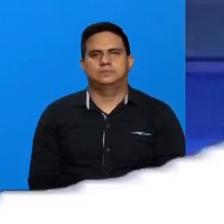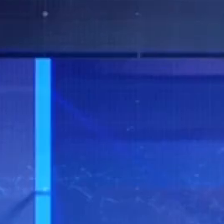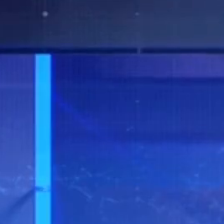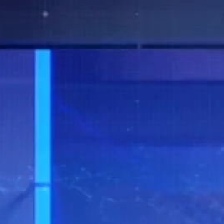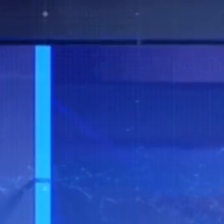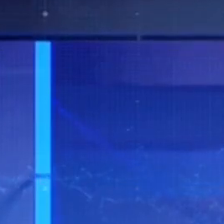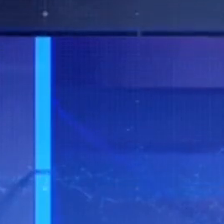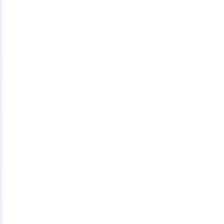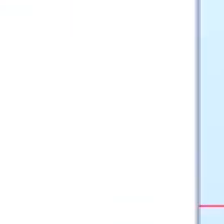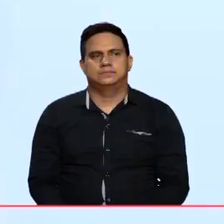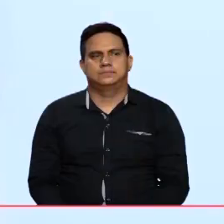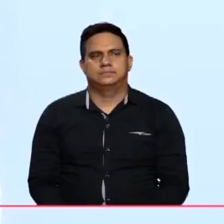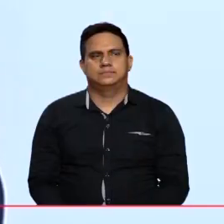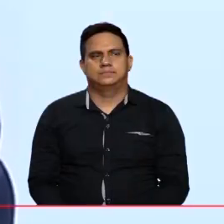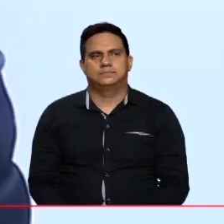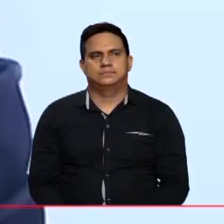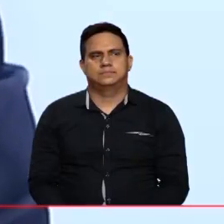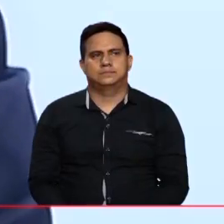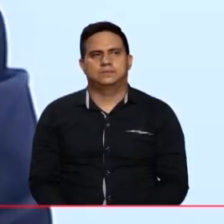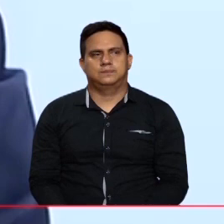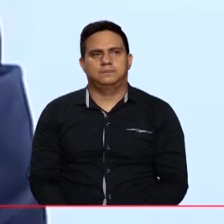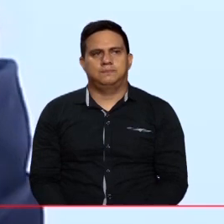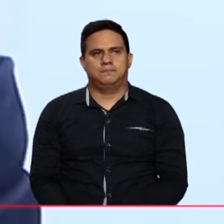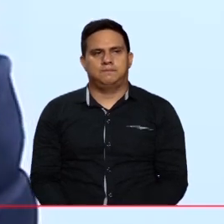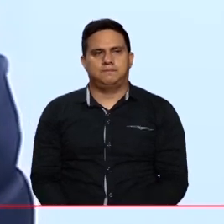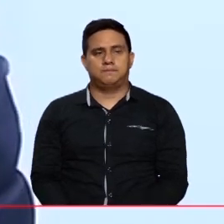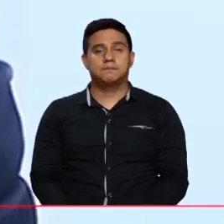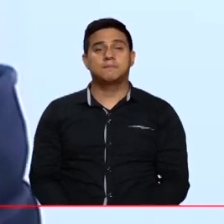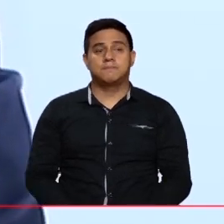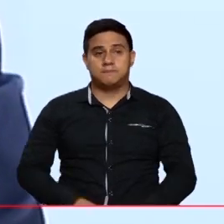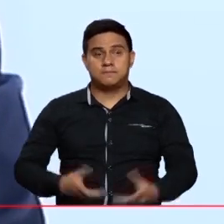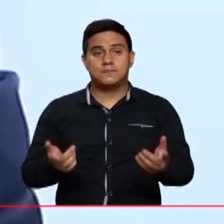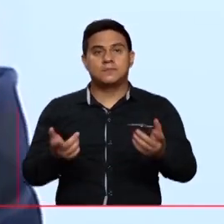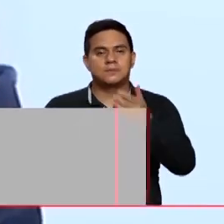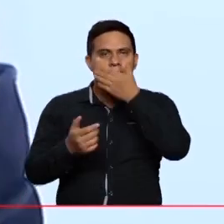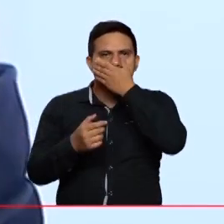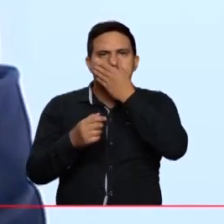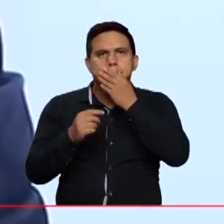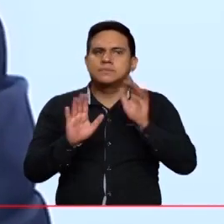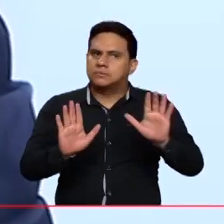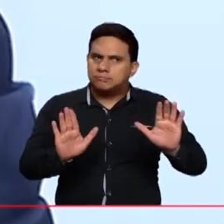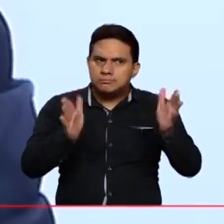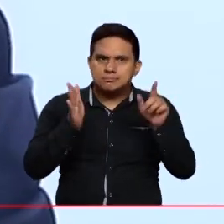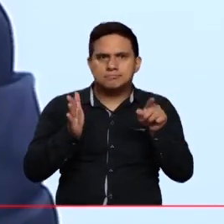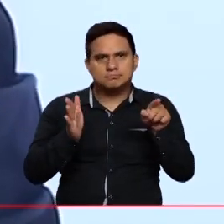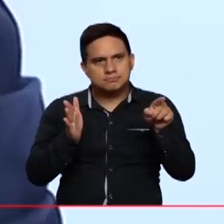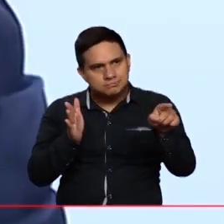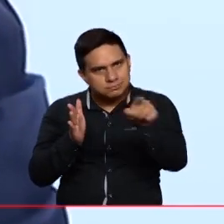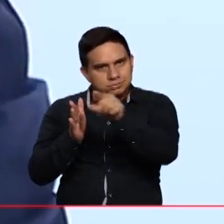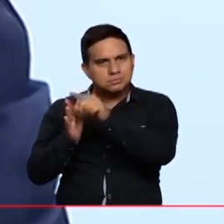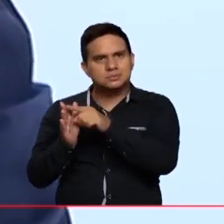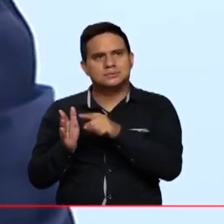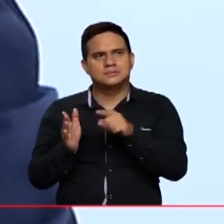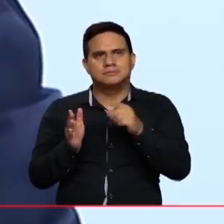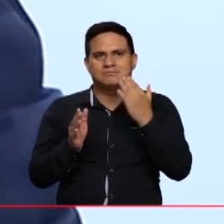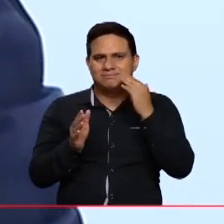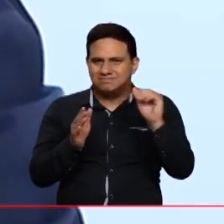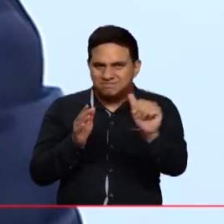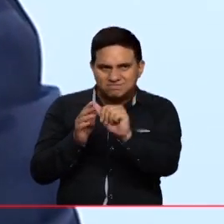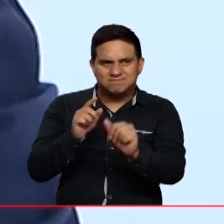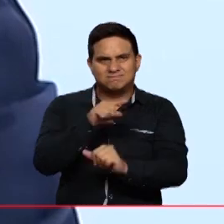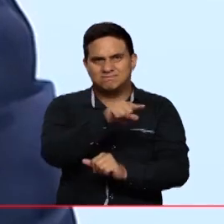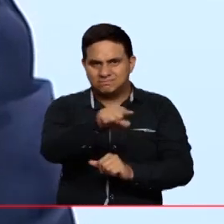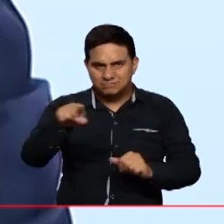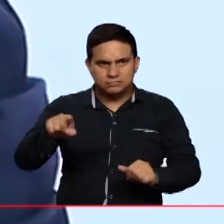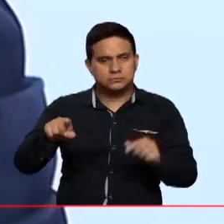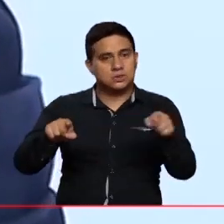pantalla es para Resaltar la labor que socialmente han desempeñado que tienen una historia de vida